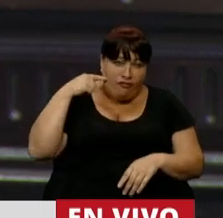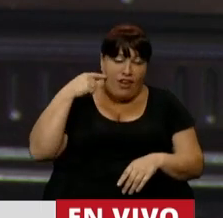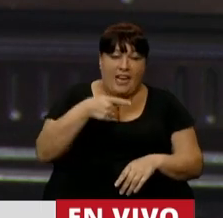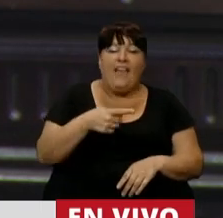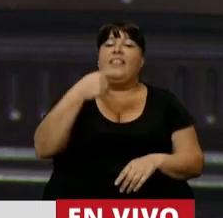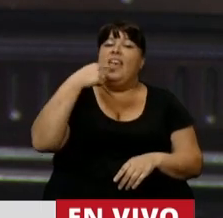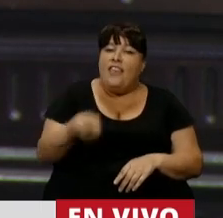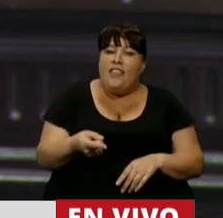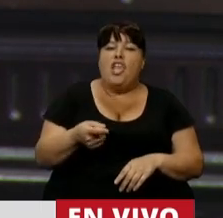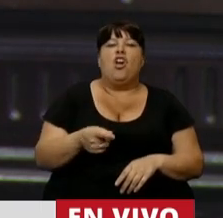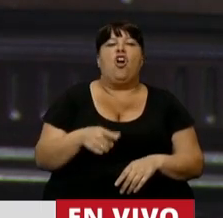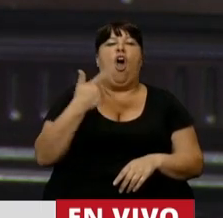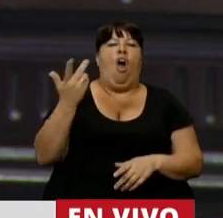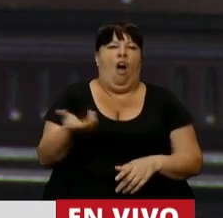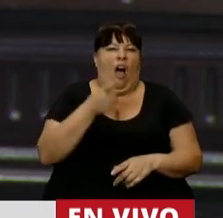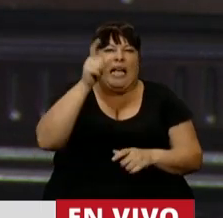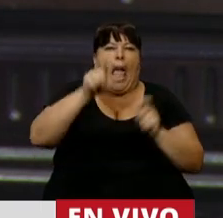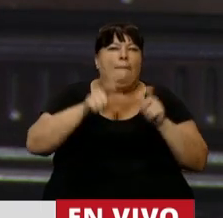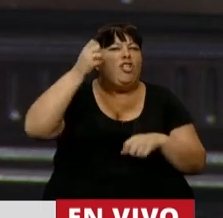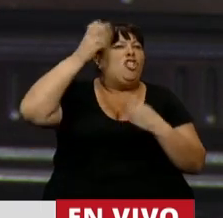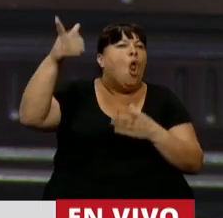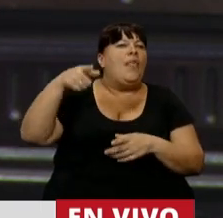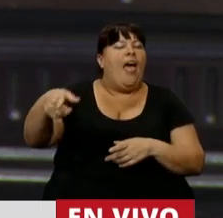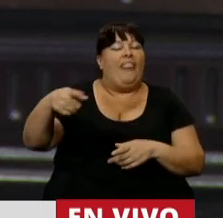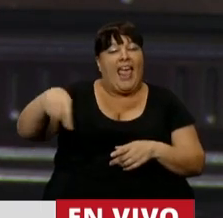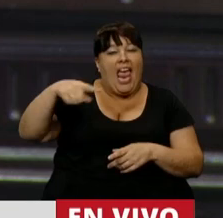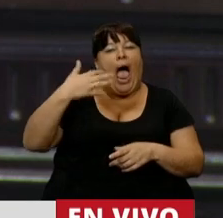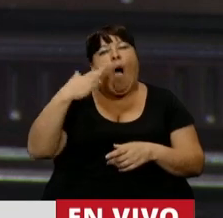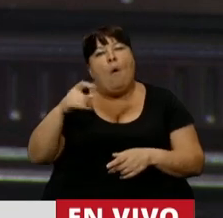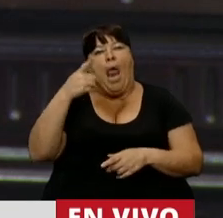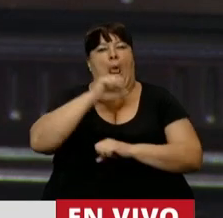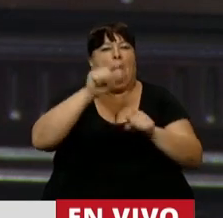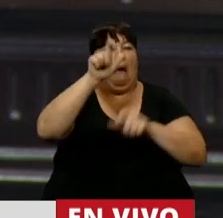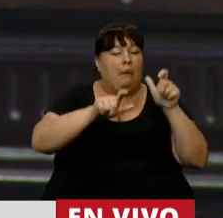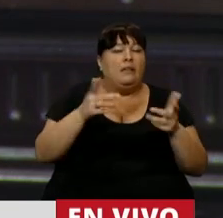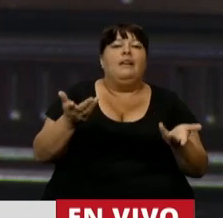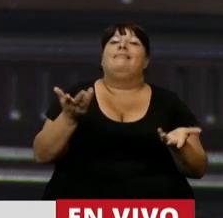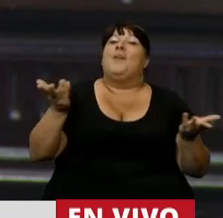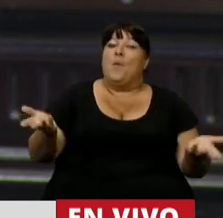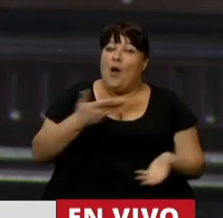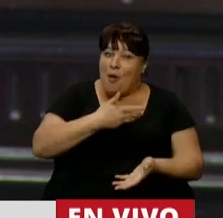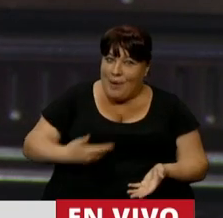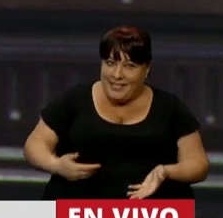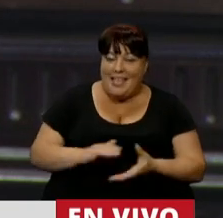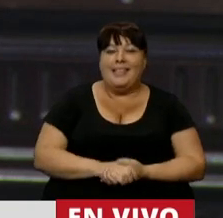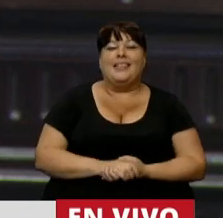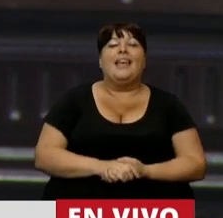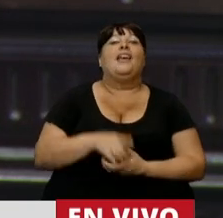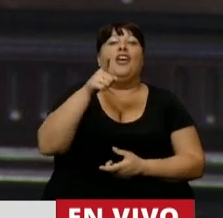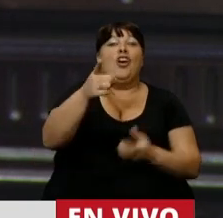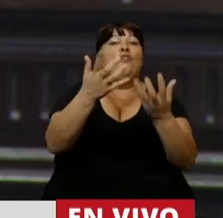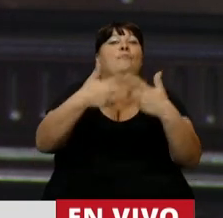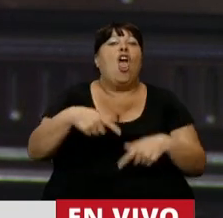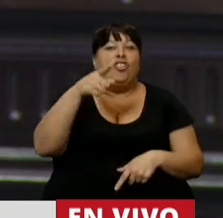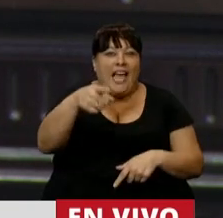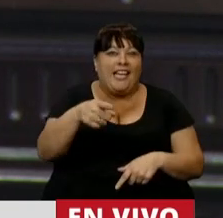Fernández dijo que eran miserables aquellos que se olvidaban de los abuelos. Bueno, señor presidente, su